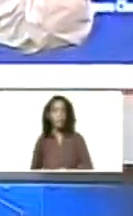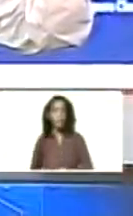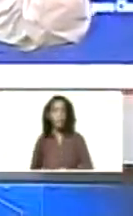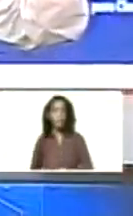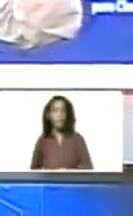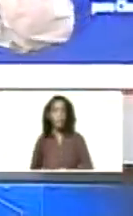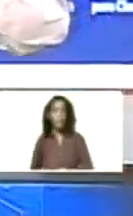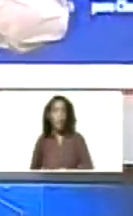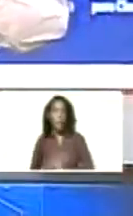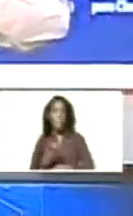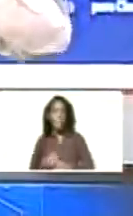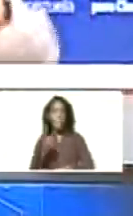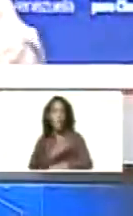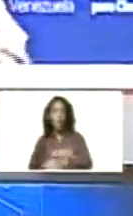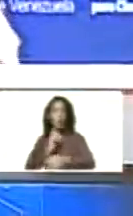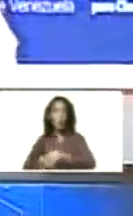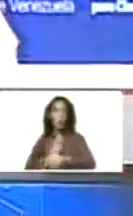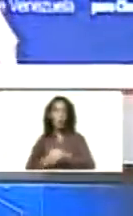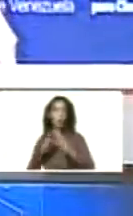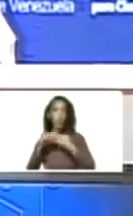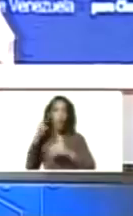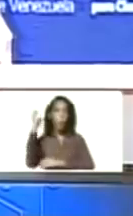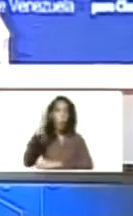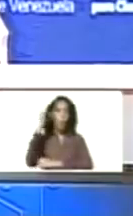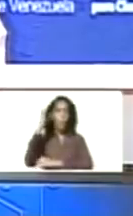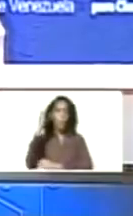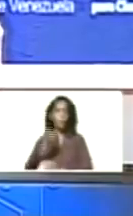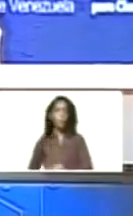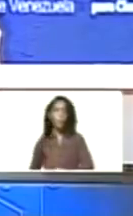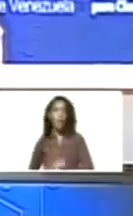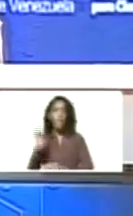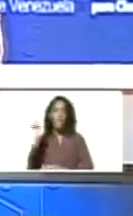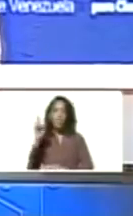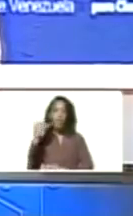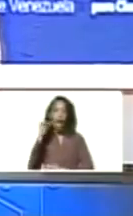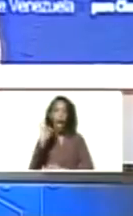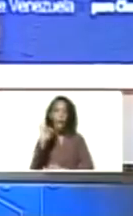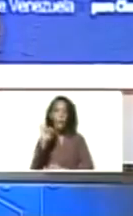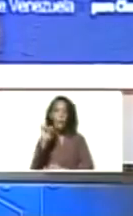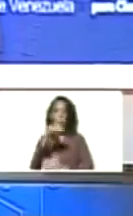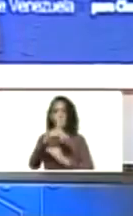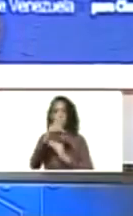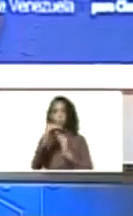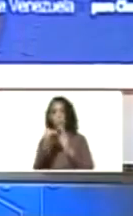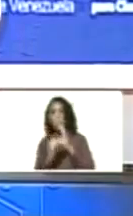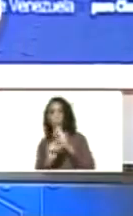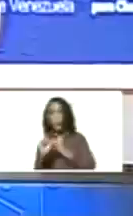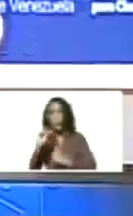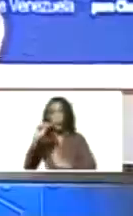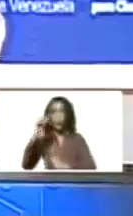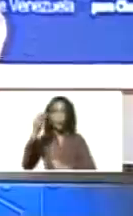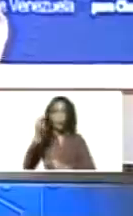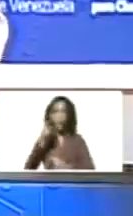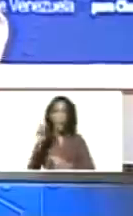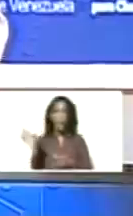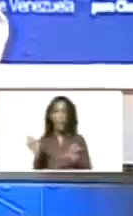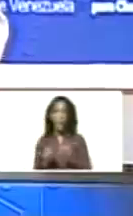en el peor momento de toda Europa, Venezuela tiene sus más bajas cifras. Esa es una